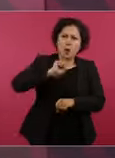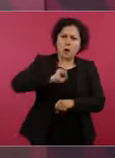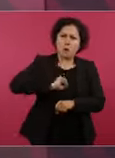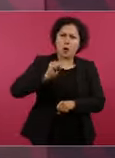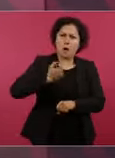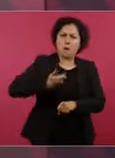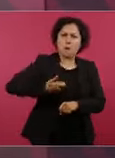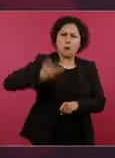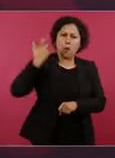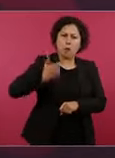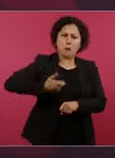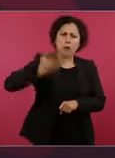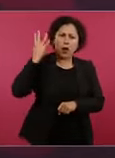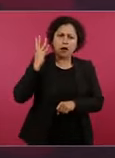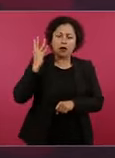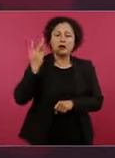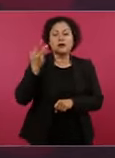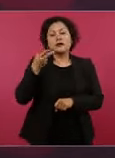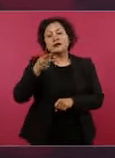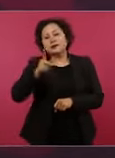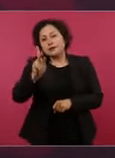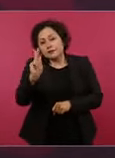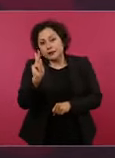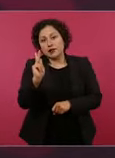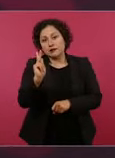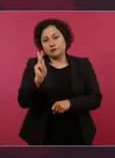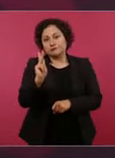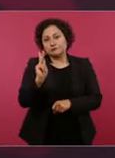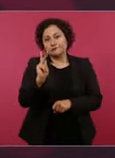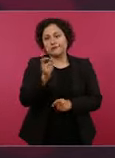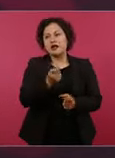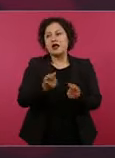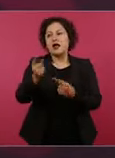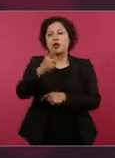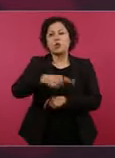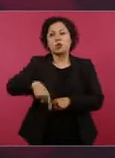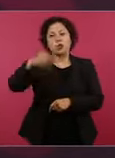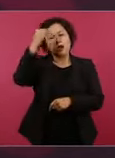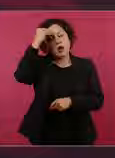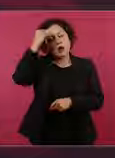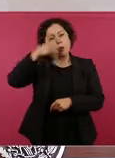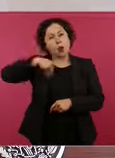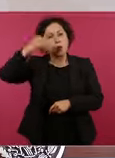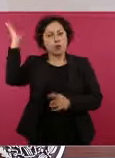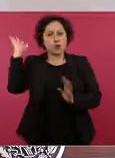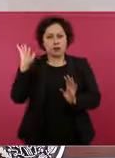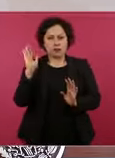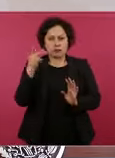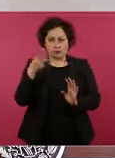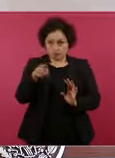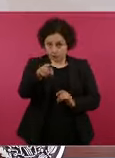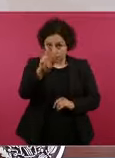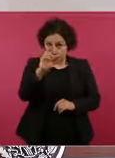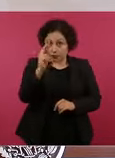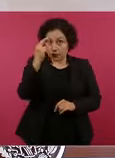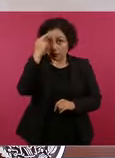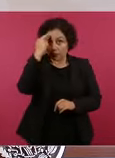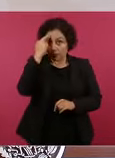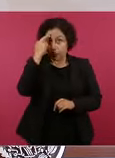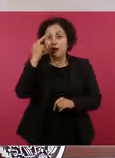olvida, pero habían gasolinazos y eso ya